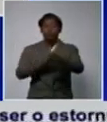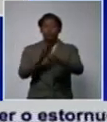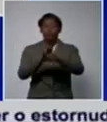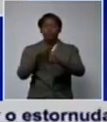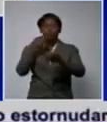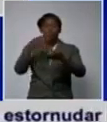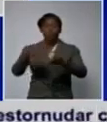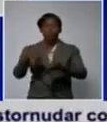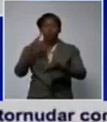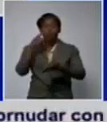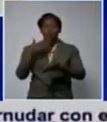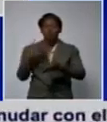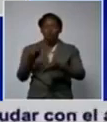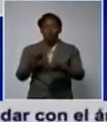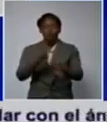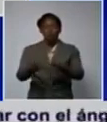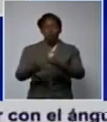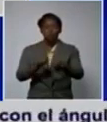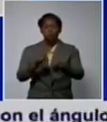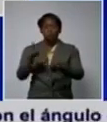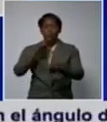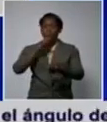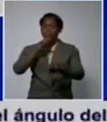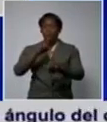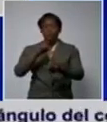control no lo evidencian en